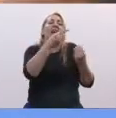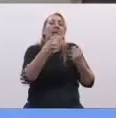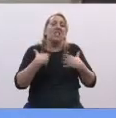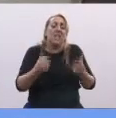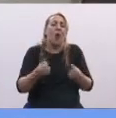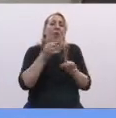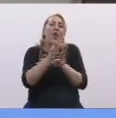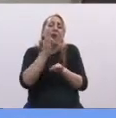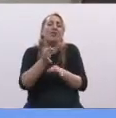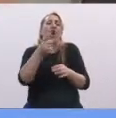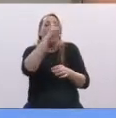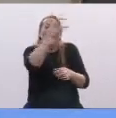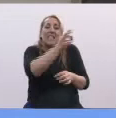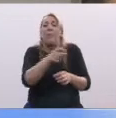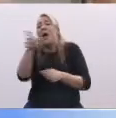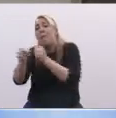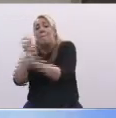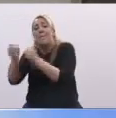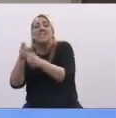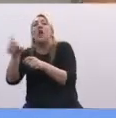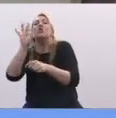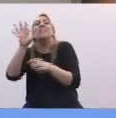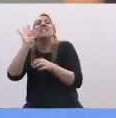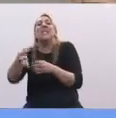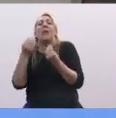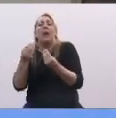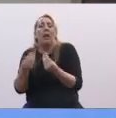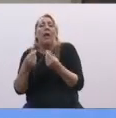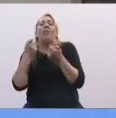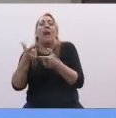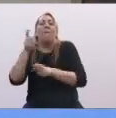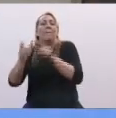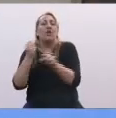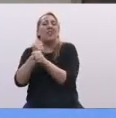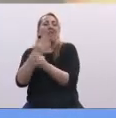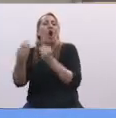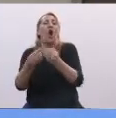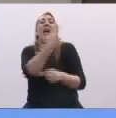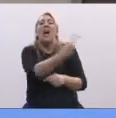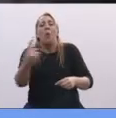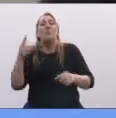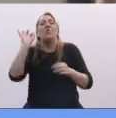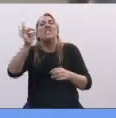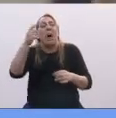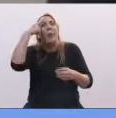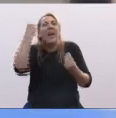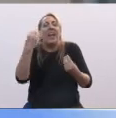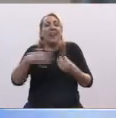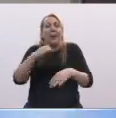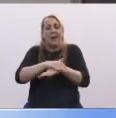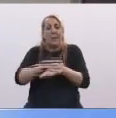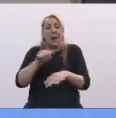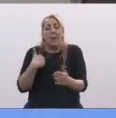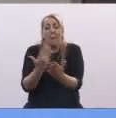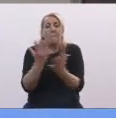educación, seguridad, que sabe hacerlo. El empresario sabe generar trabajo. Cada uno que haga lo que tiene que hacer. En este proyecto, con la diferencia del proyecto